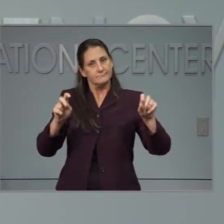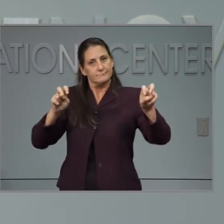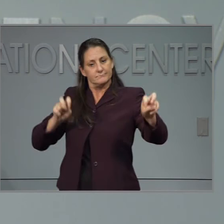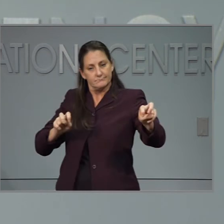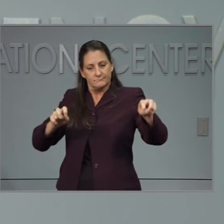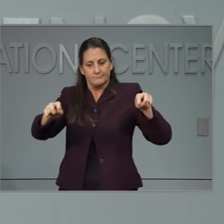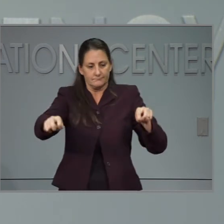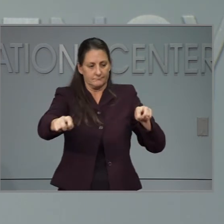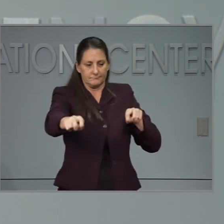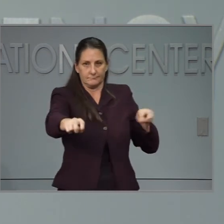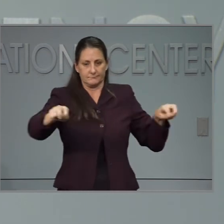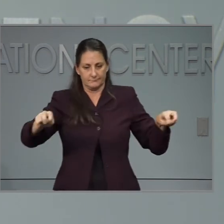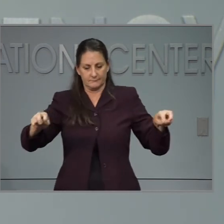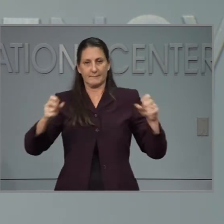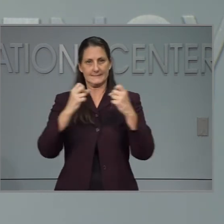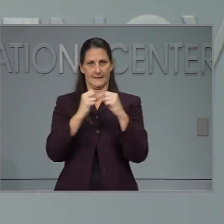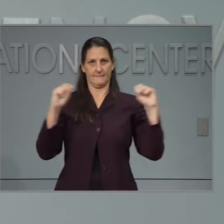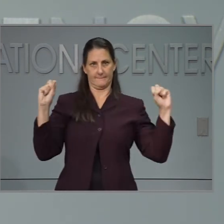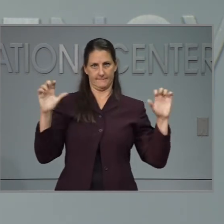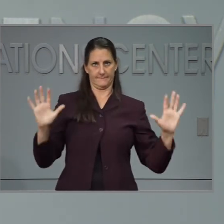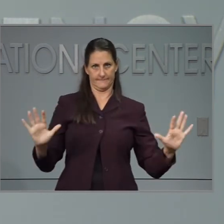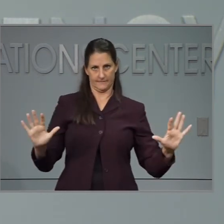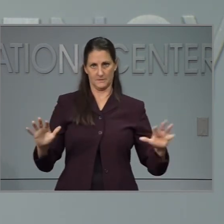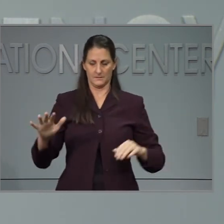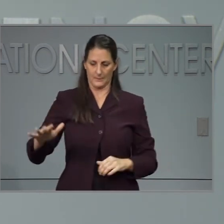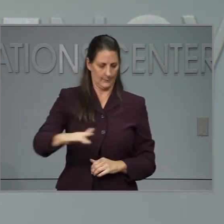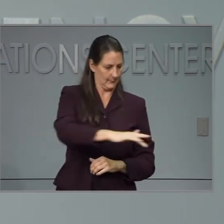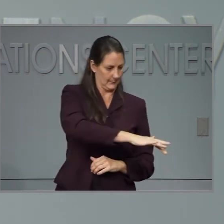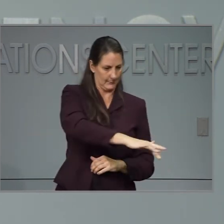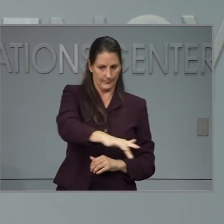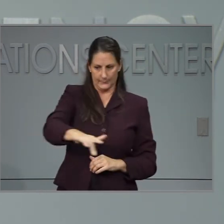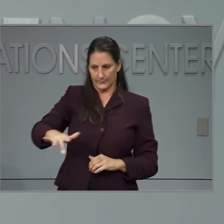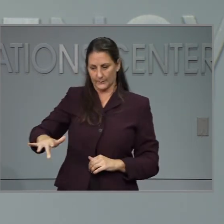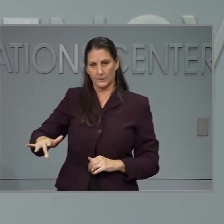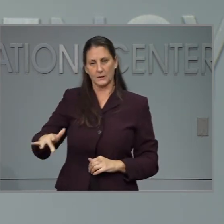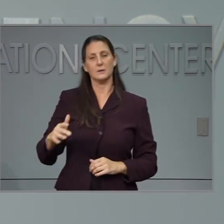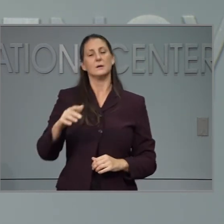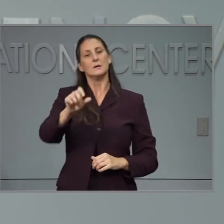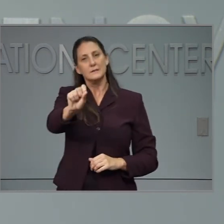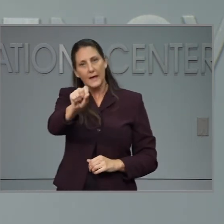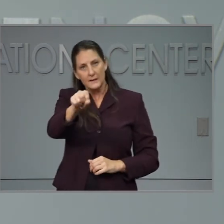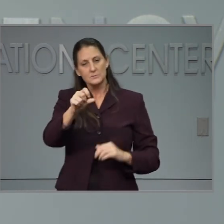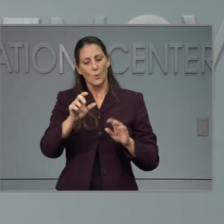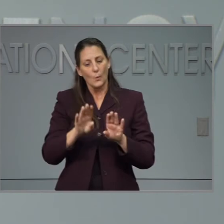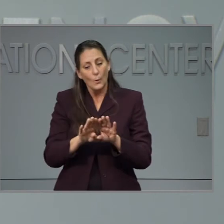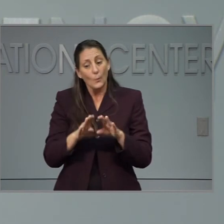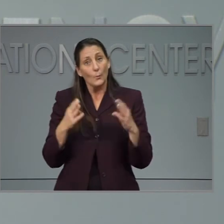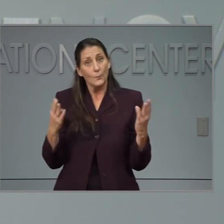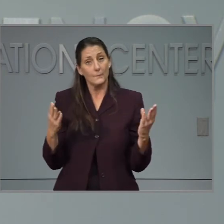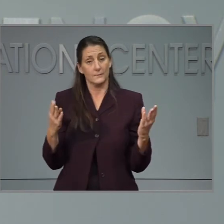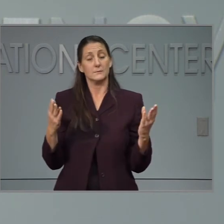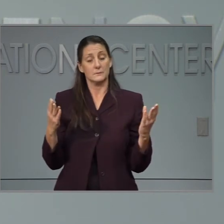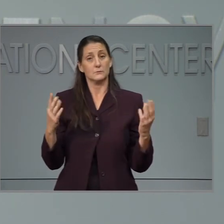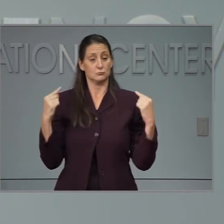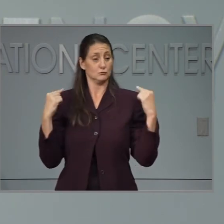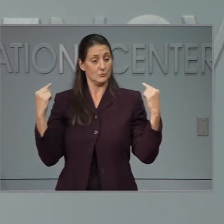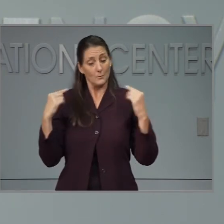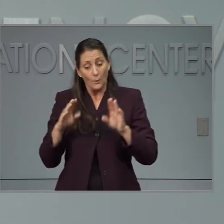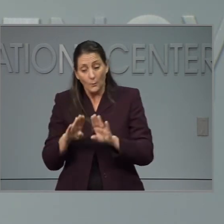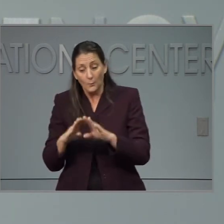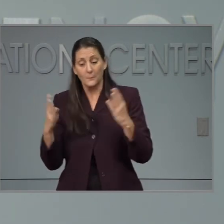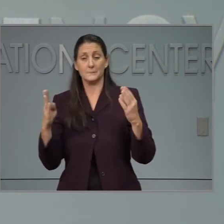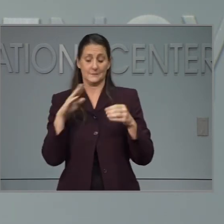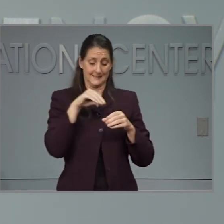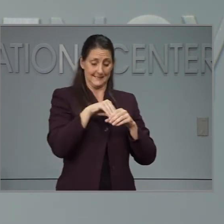de precaución para estar seguros, y también que todos tomemos estas medidas de seguridad. Y bueno, nada más